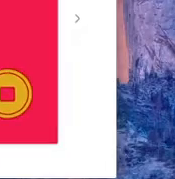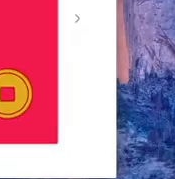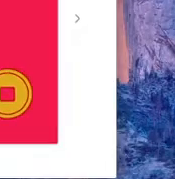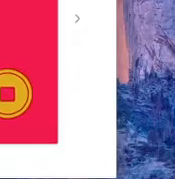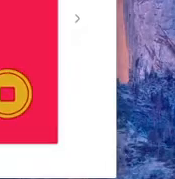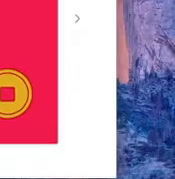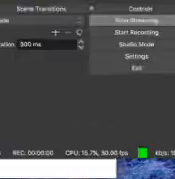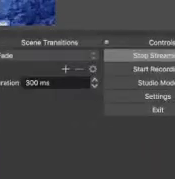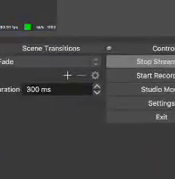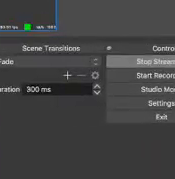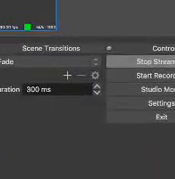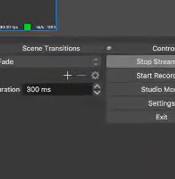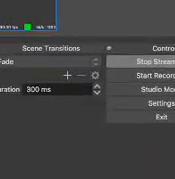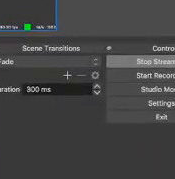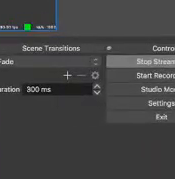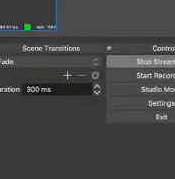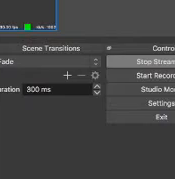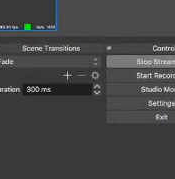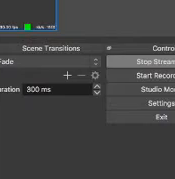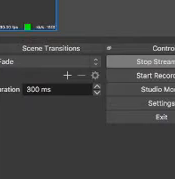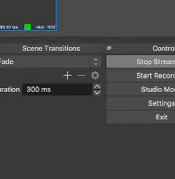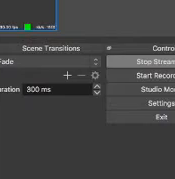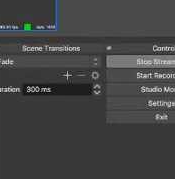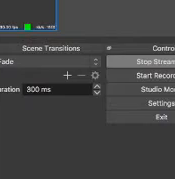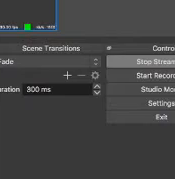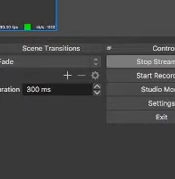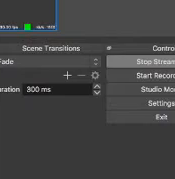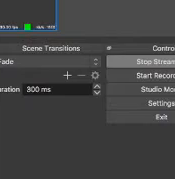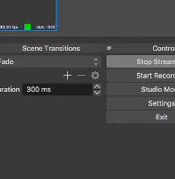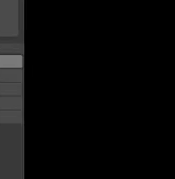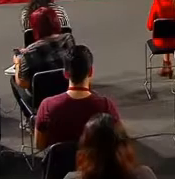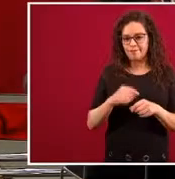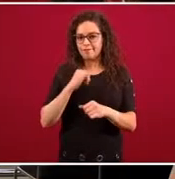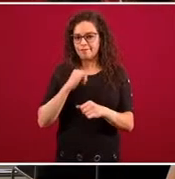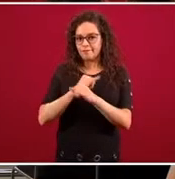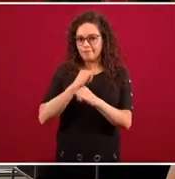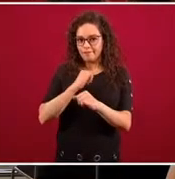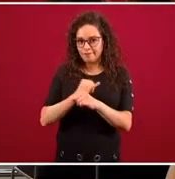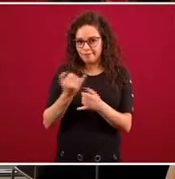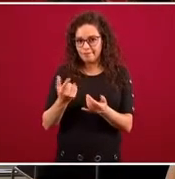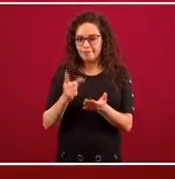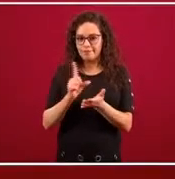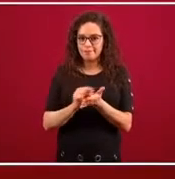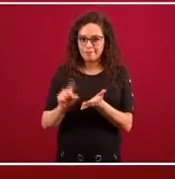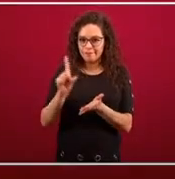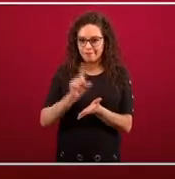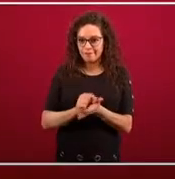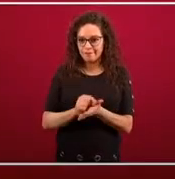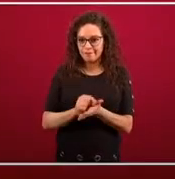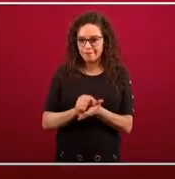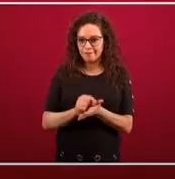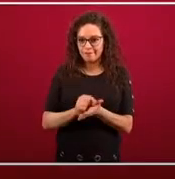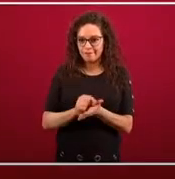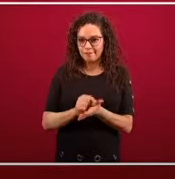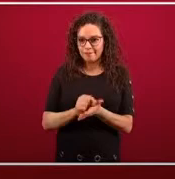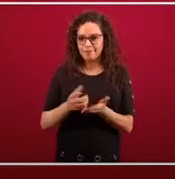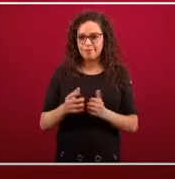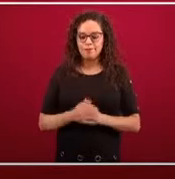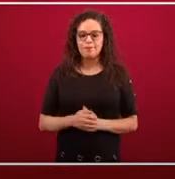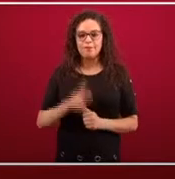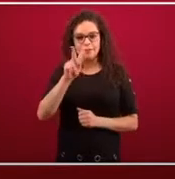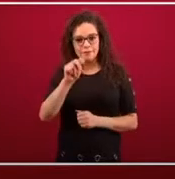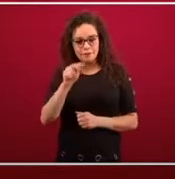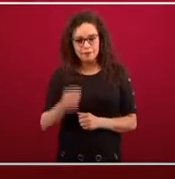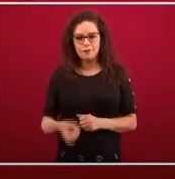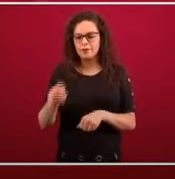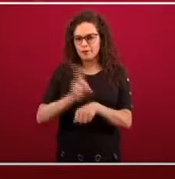everyone viendo y who's sintonizando a watching través us and de who's los diferentes tuning medios in from de different comunicación. media. Como todos los días a Just like every night, las